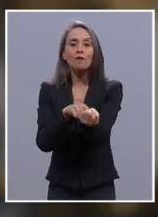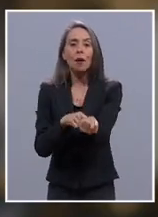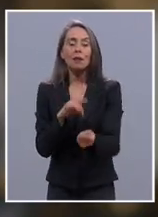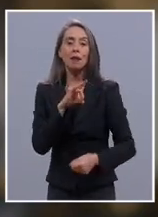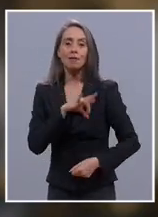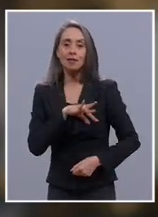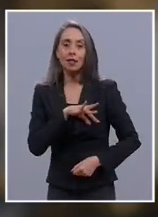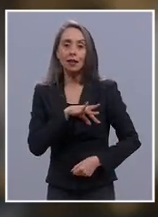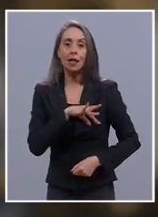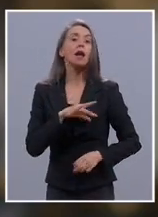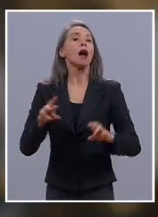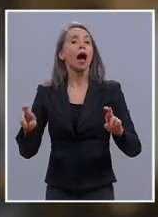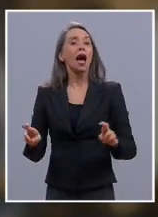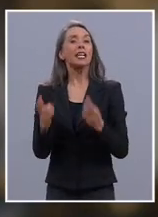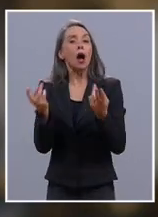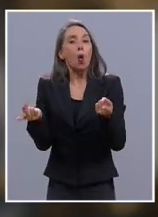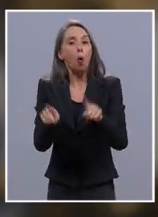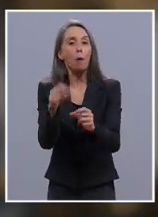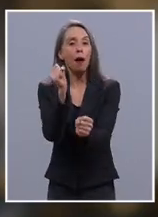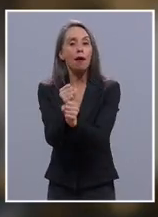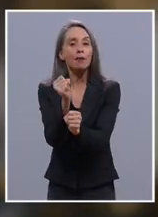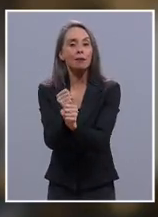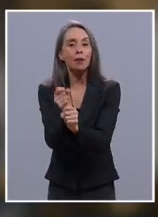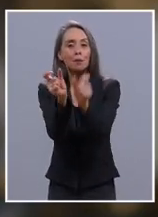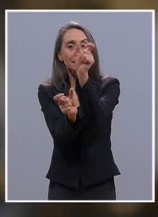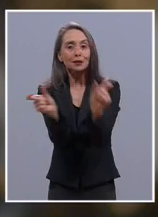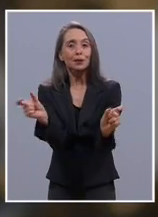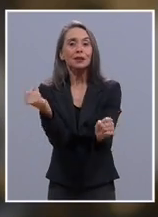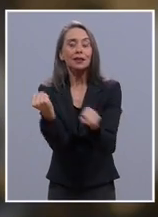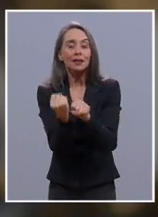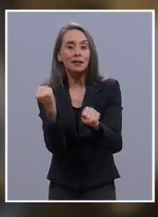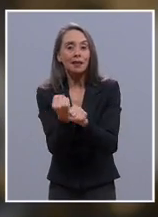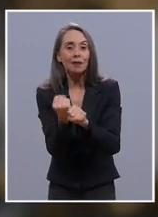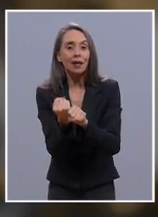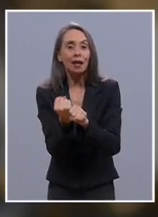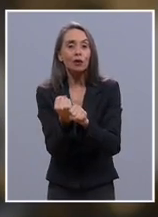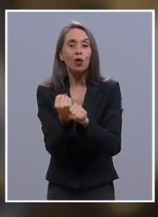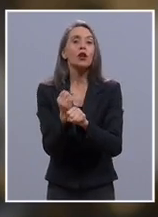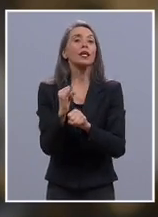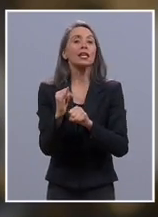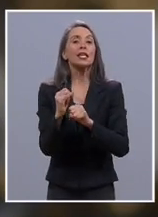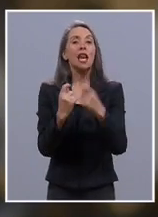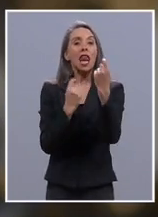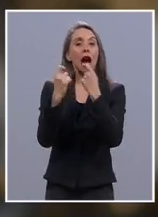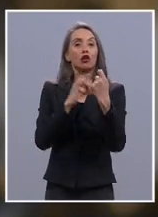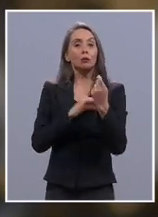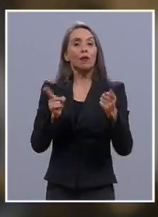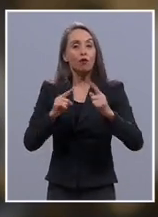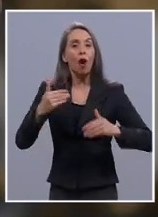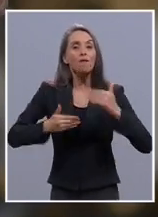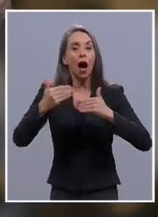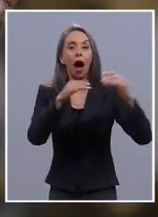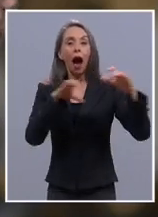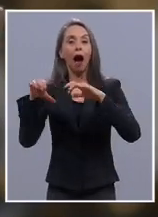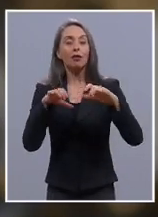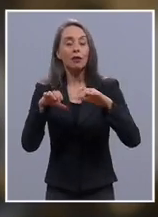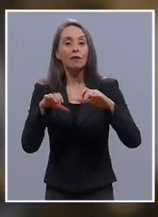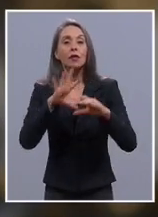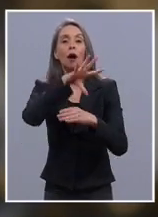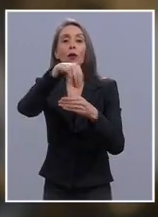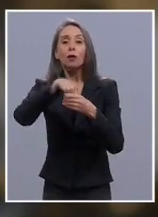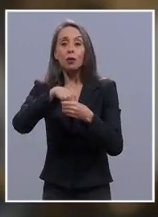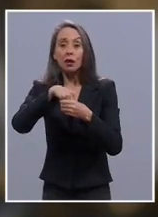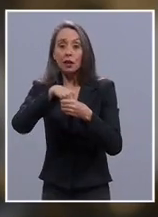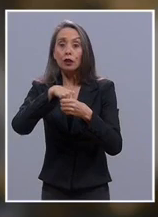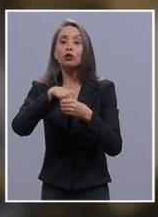y para recuperar los empleos de los trabajadores y la actividad de nuestra economía todo esto dentro del marco